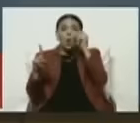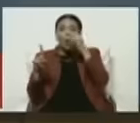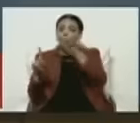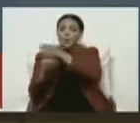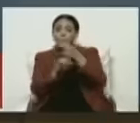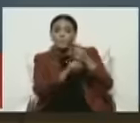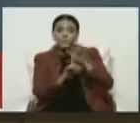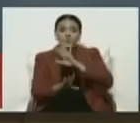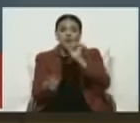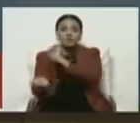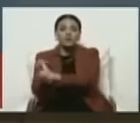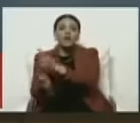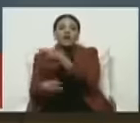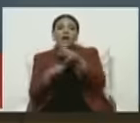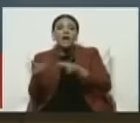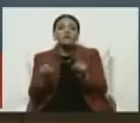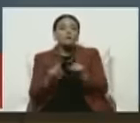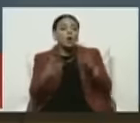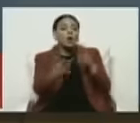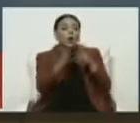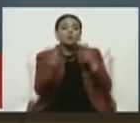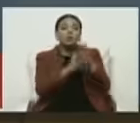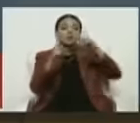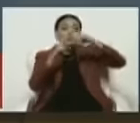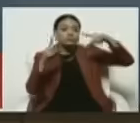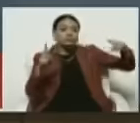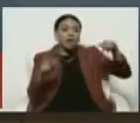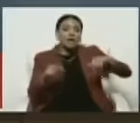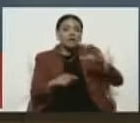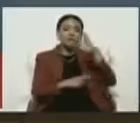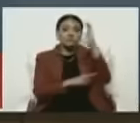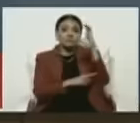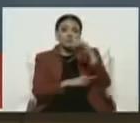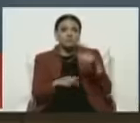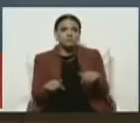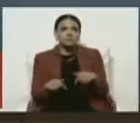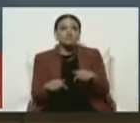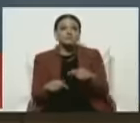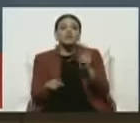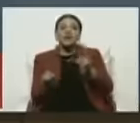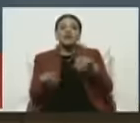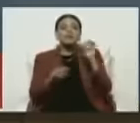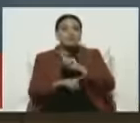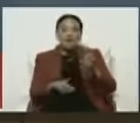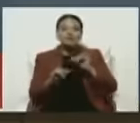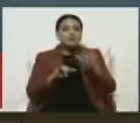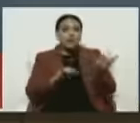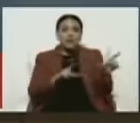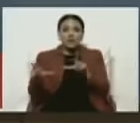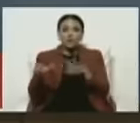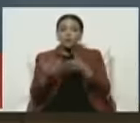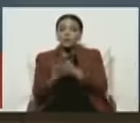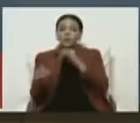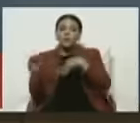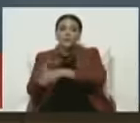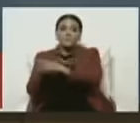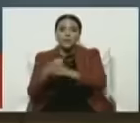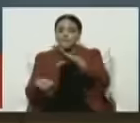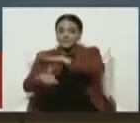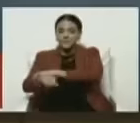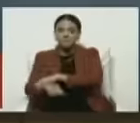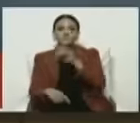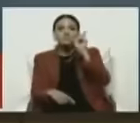A, daño a la instalación del Sistema Eléctrico Nacional, por lo cual quedó privado de libertad. Otro caso reciente, en abril de este